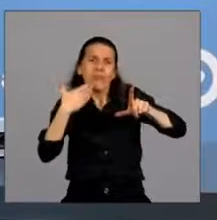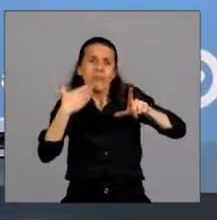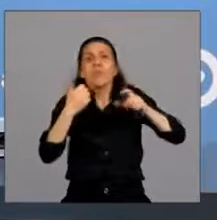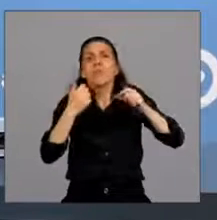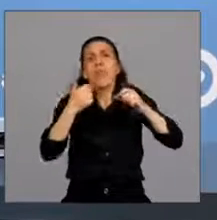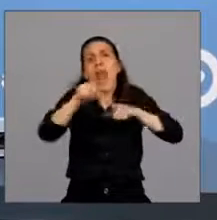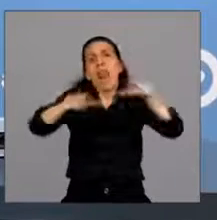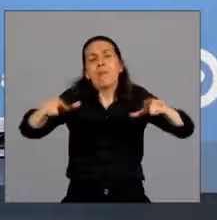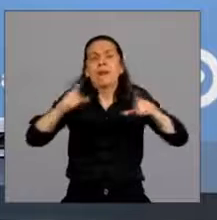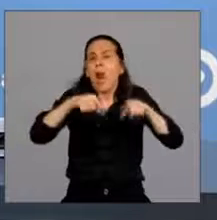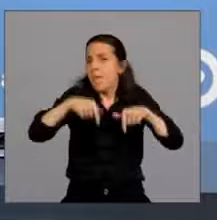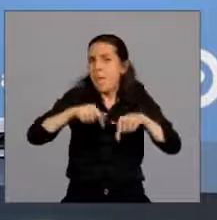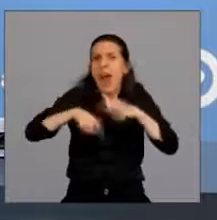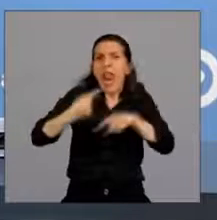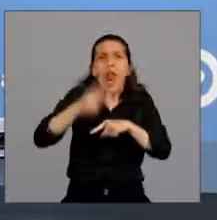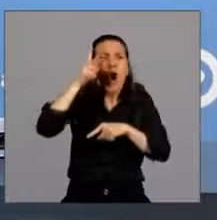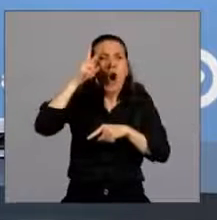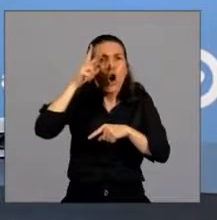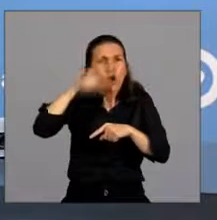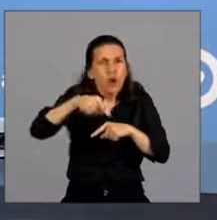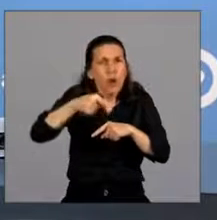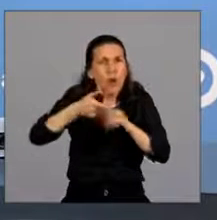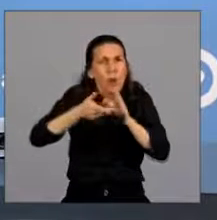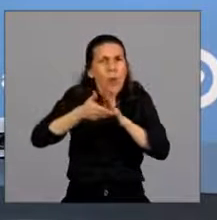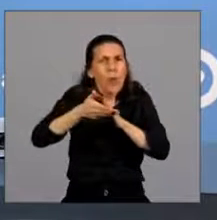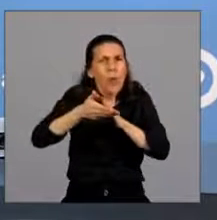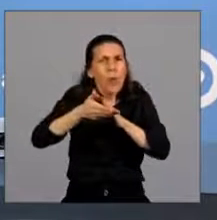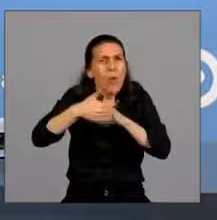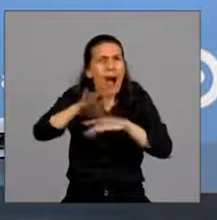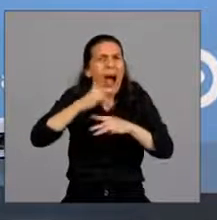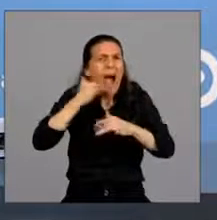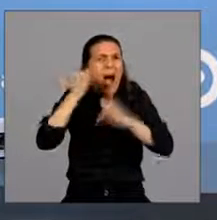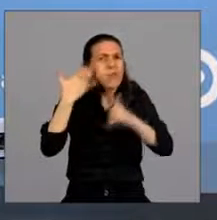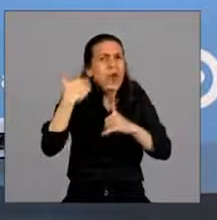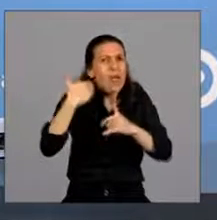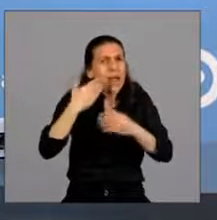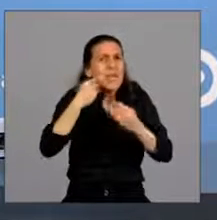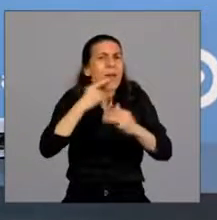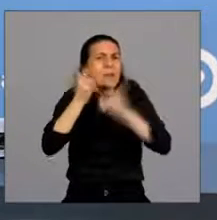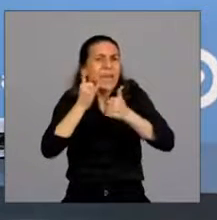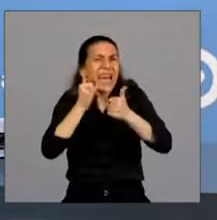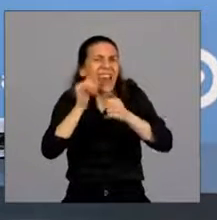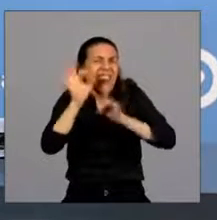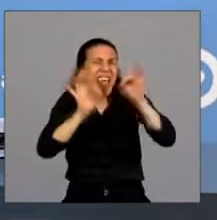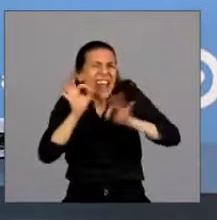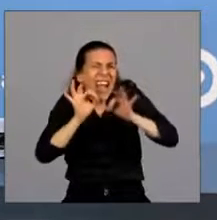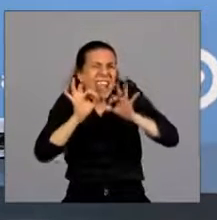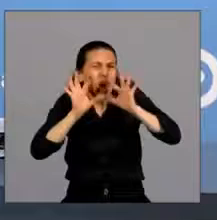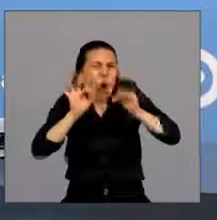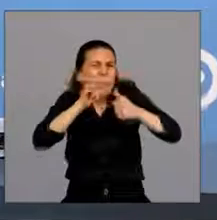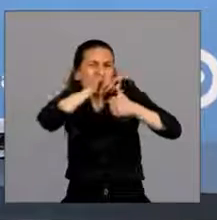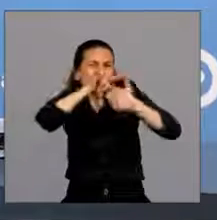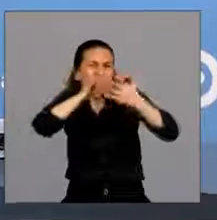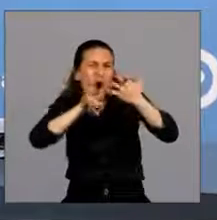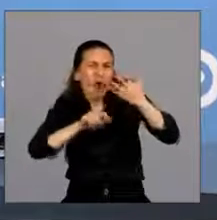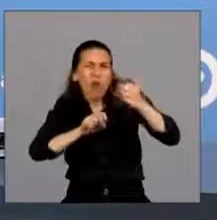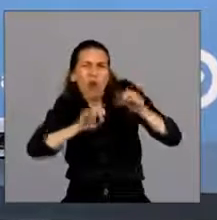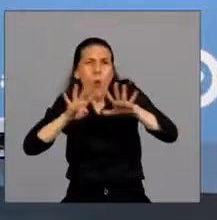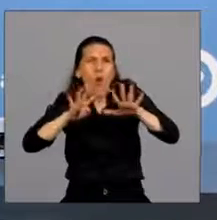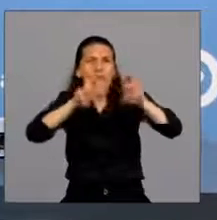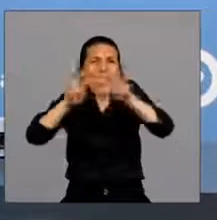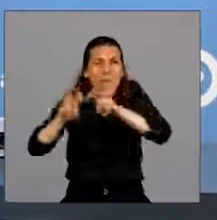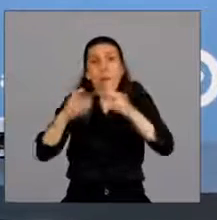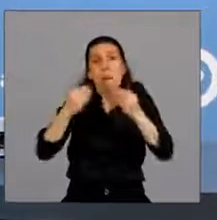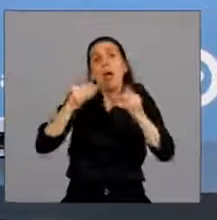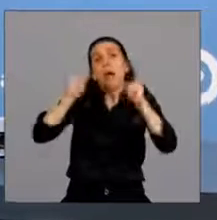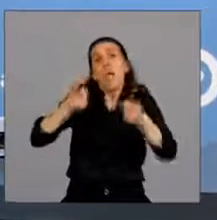conferencia de prensa en la sede de la ciudad donde vamos a entrar mucho más en detalle con cada una de estas medidas, porque para nosotros es muy importante lo que nos ayudan los medios y